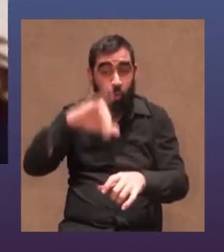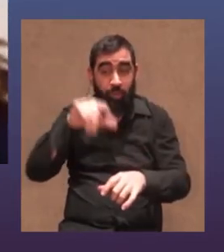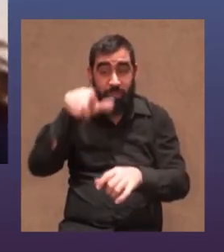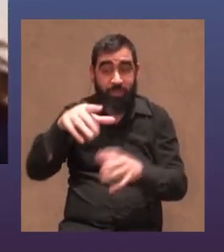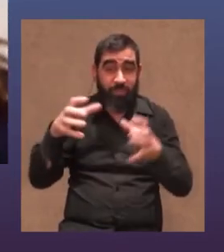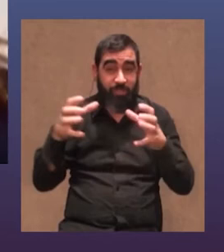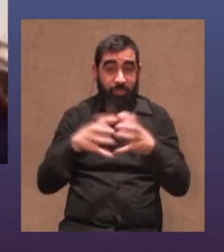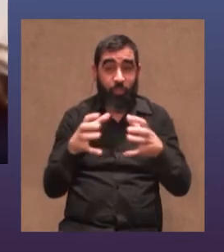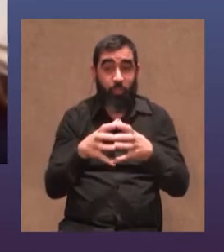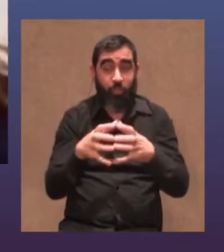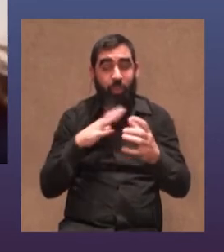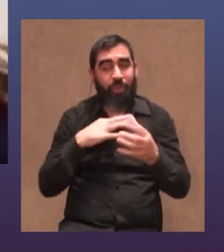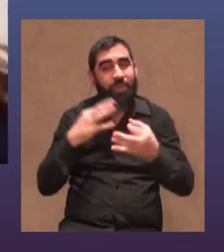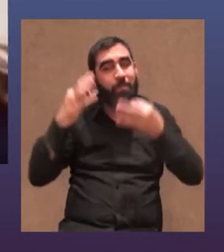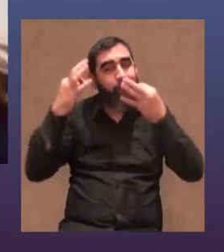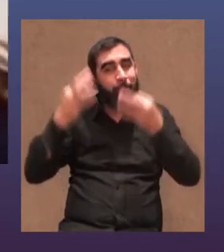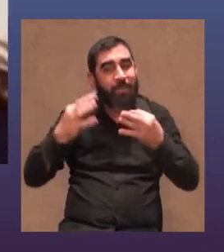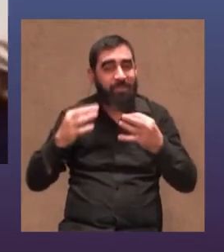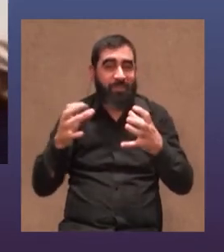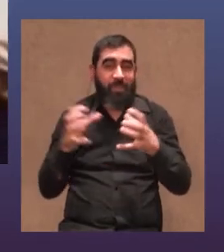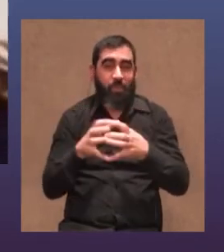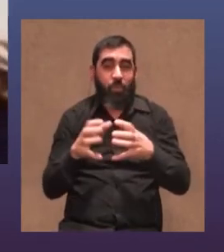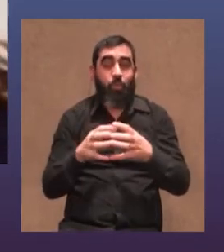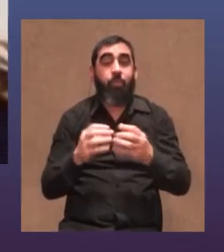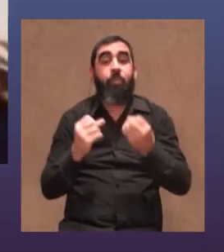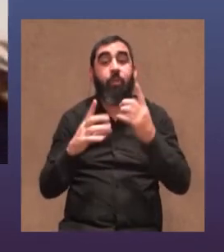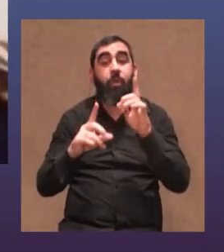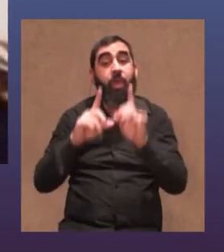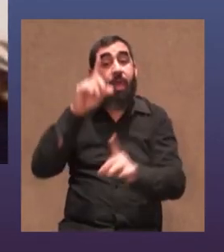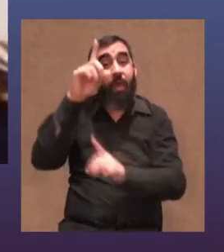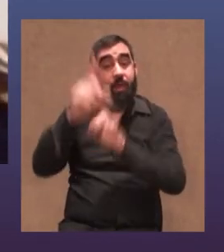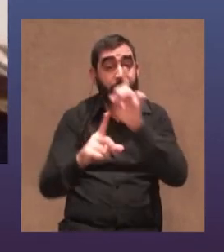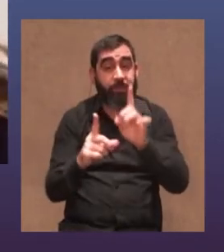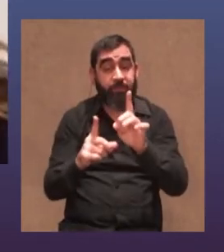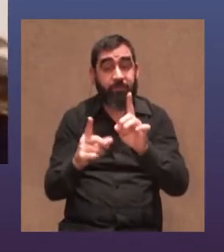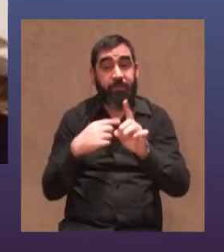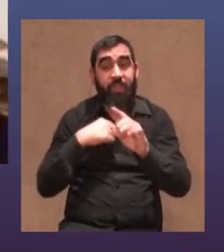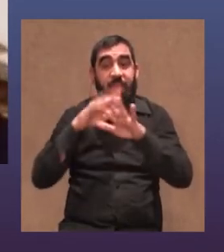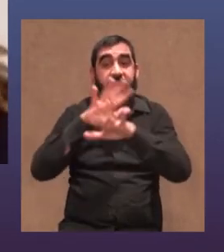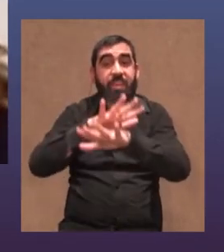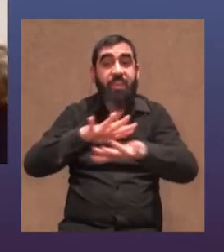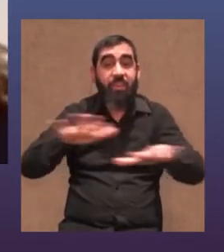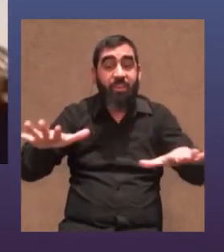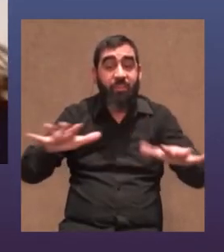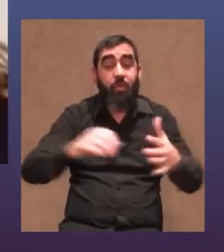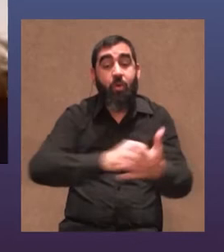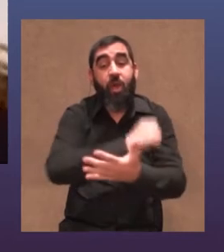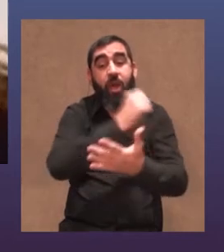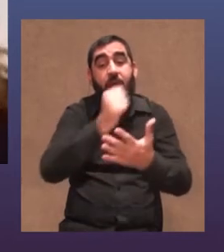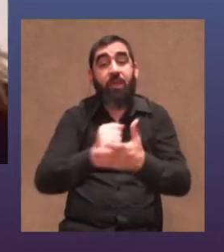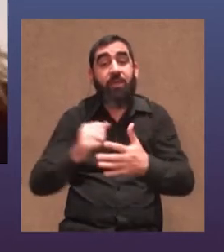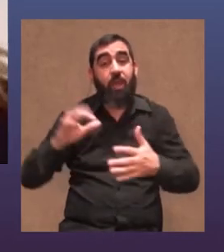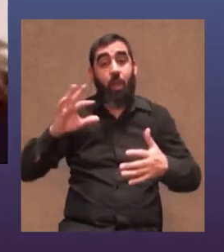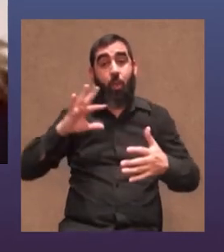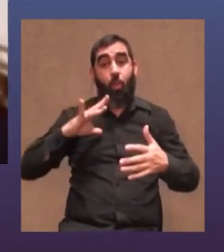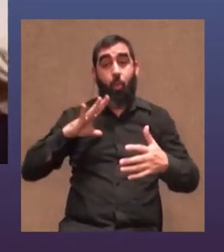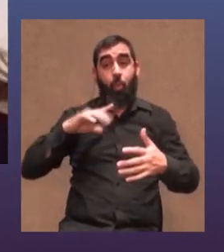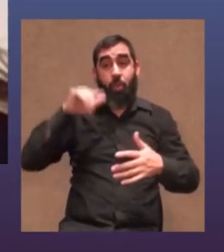sinfónica muy, muy especial, porque a veces, desde que son niños, hasta que se jubilan,